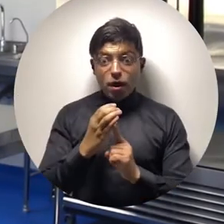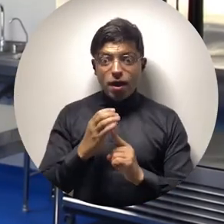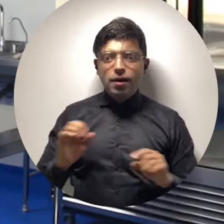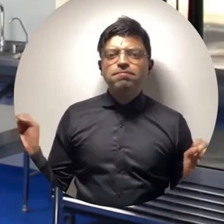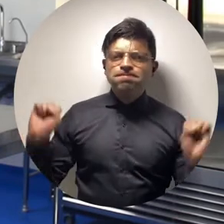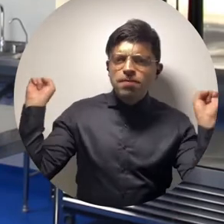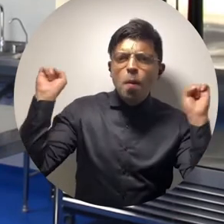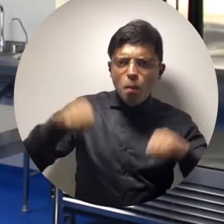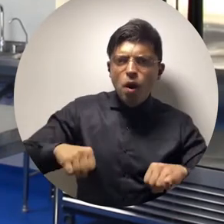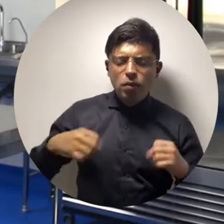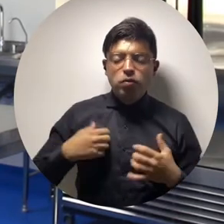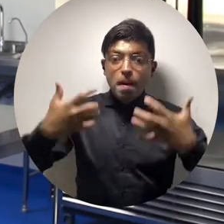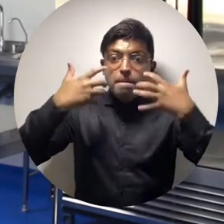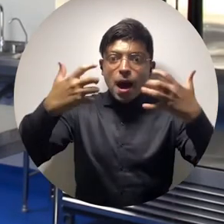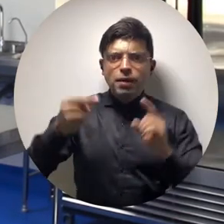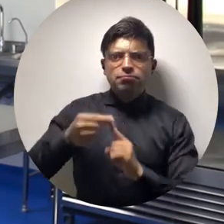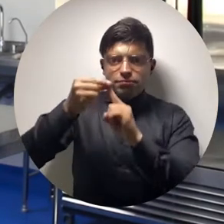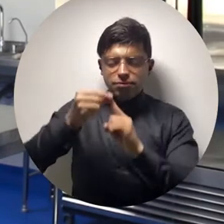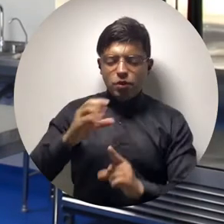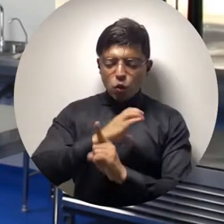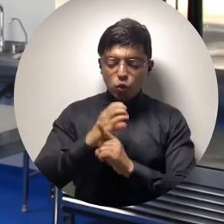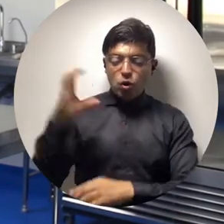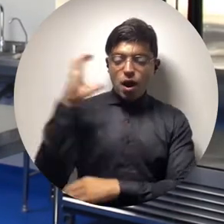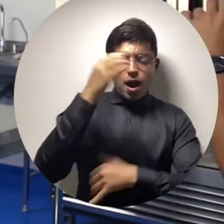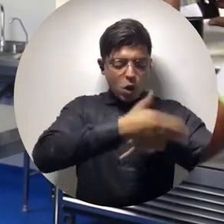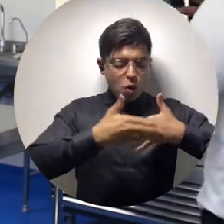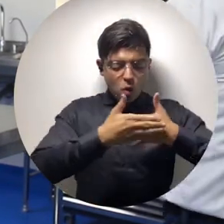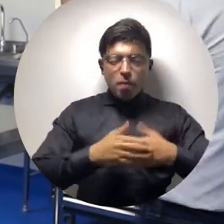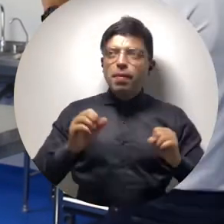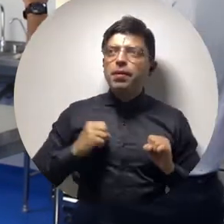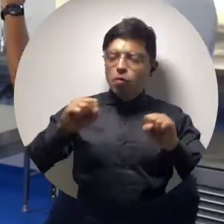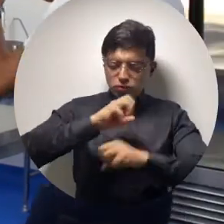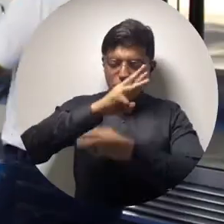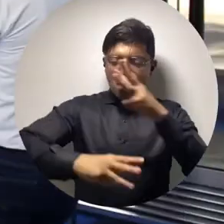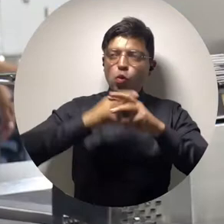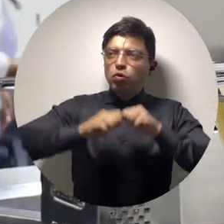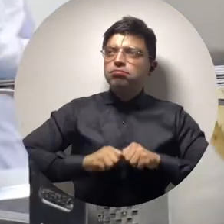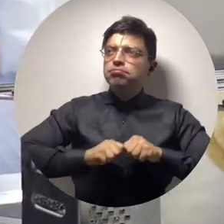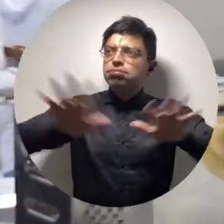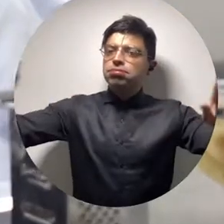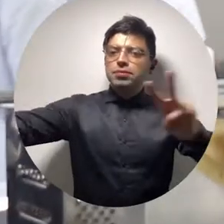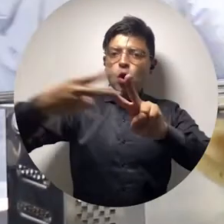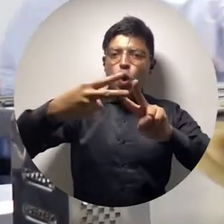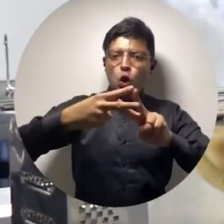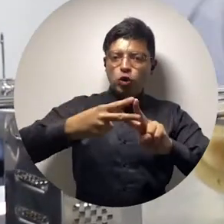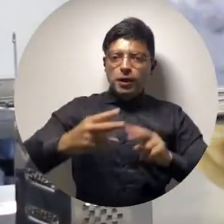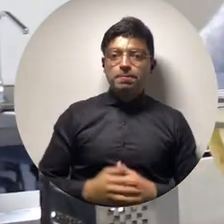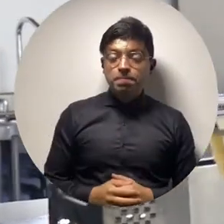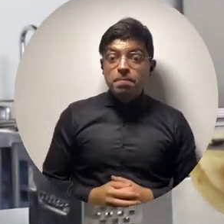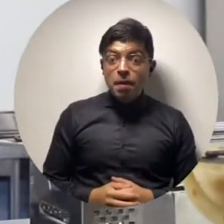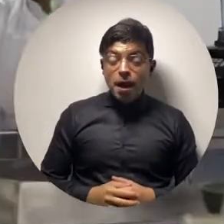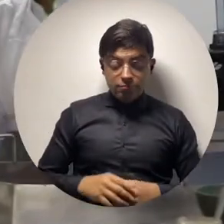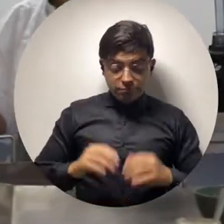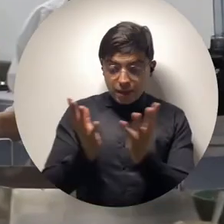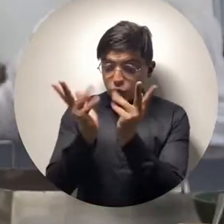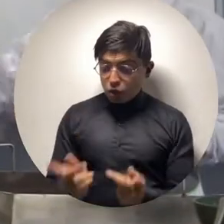poder así ser un plus para que nuestra cultura colombiana se pueda dar a conocer en el mundo ahora con los chicos aquí en práctica